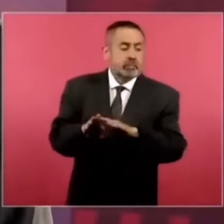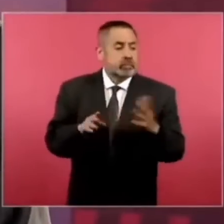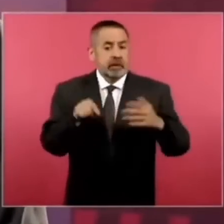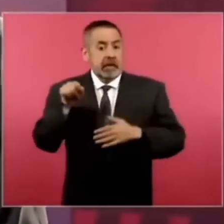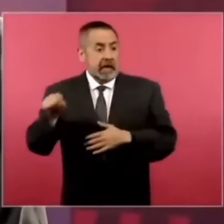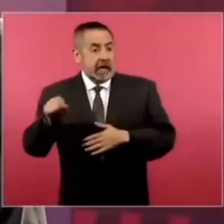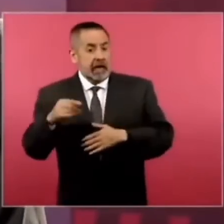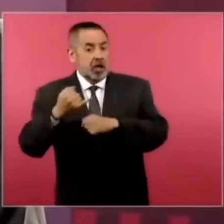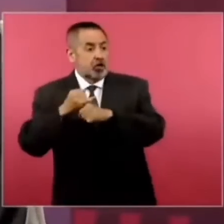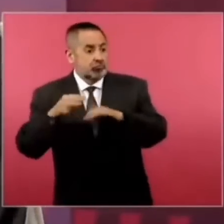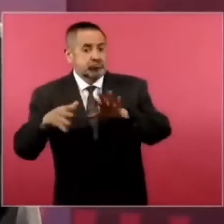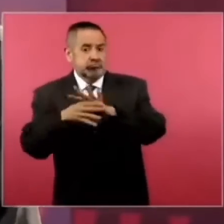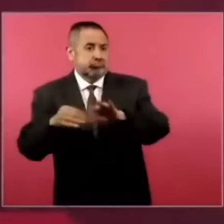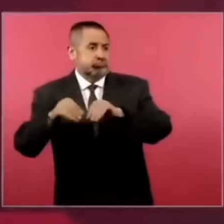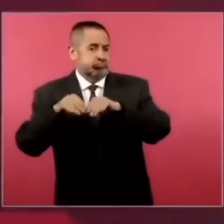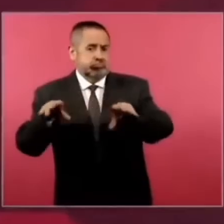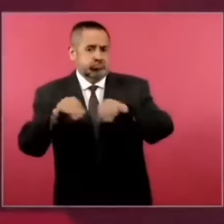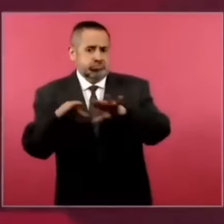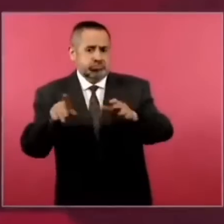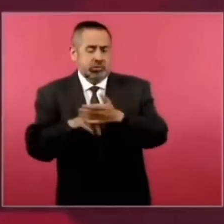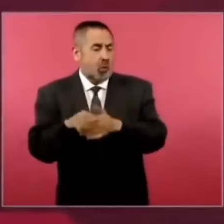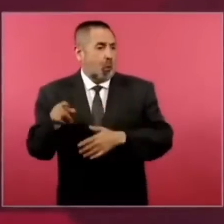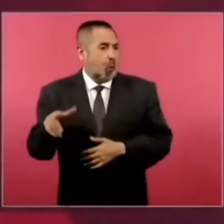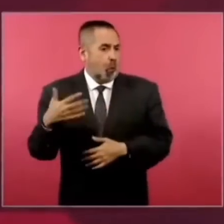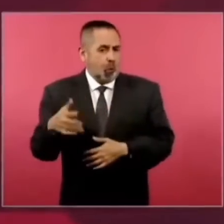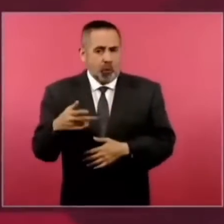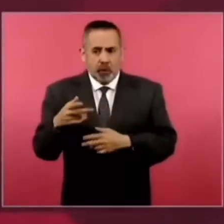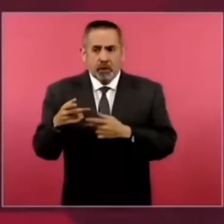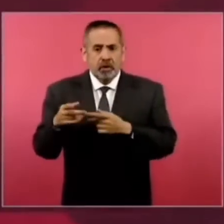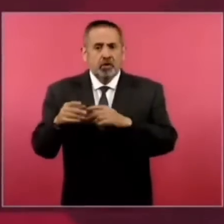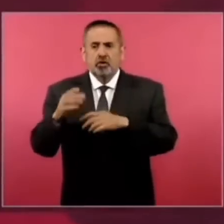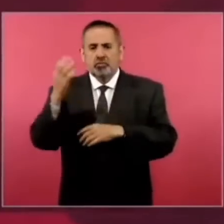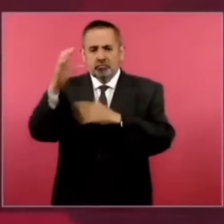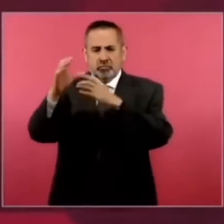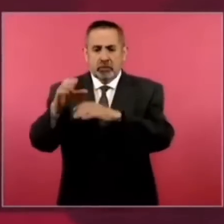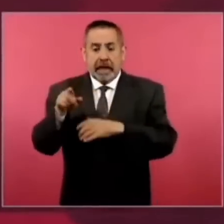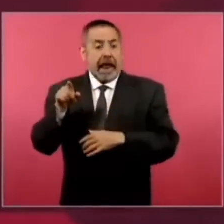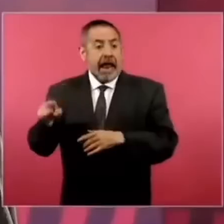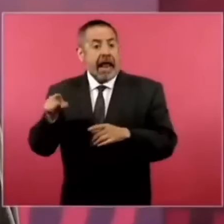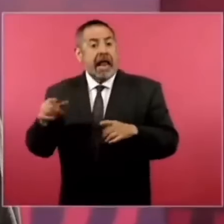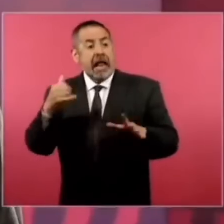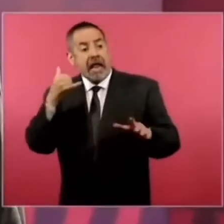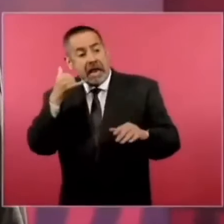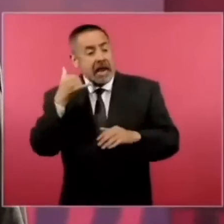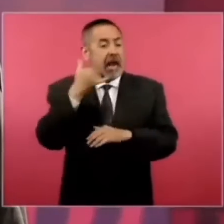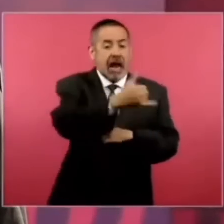le costó trabajo porque parece que habló a Milenio